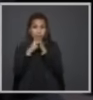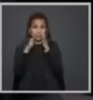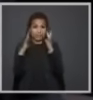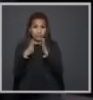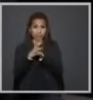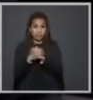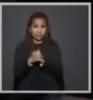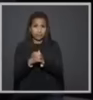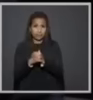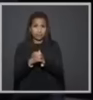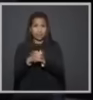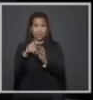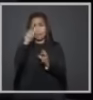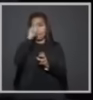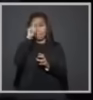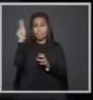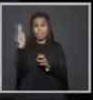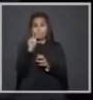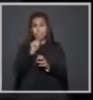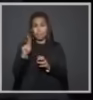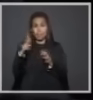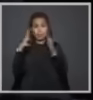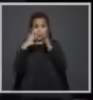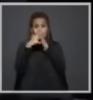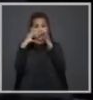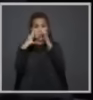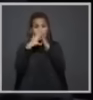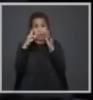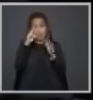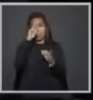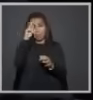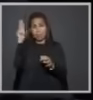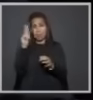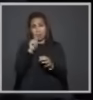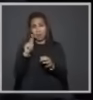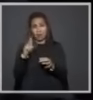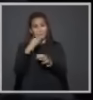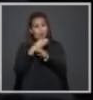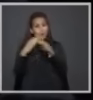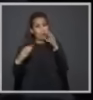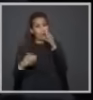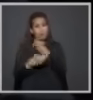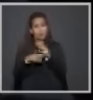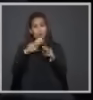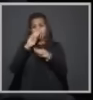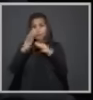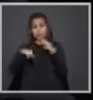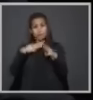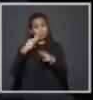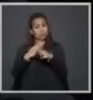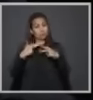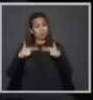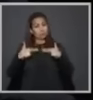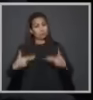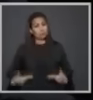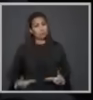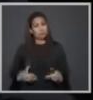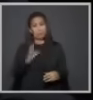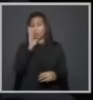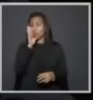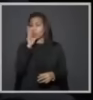es la peor de las tragedias humanas. No podemos acostumbrarnos a